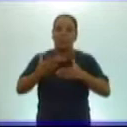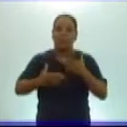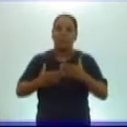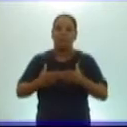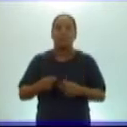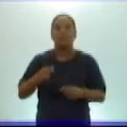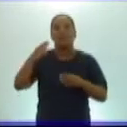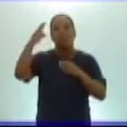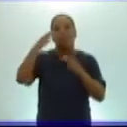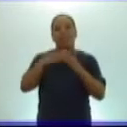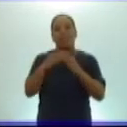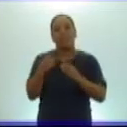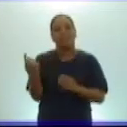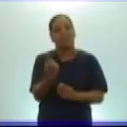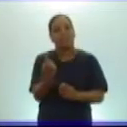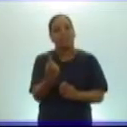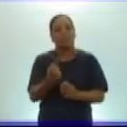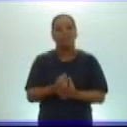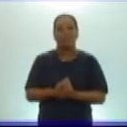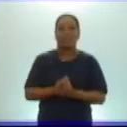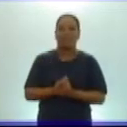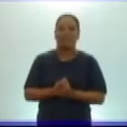forma independiente.